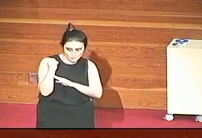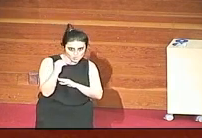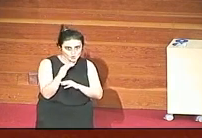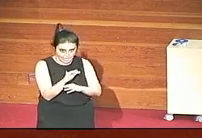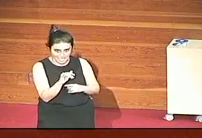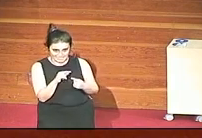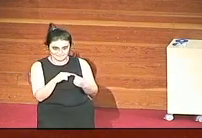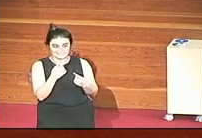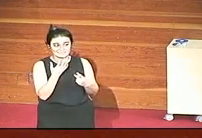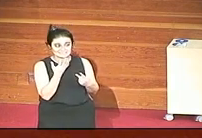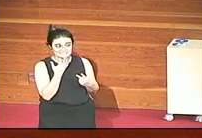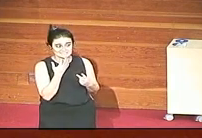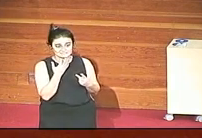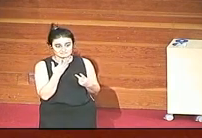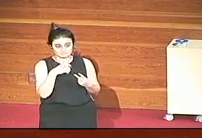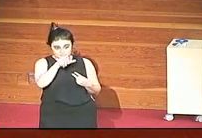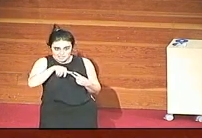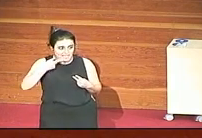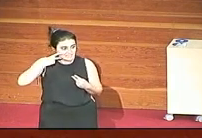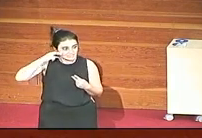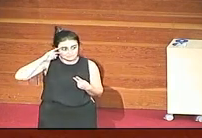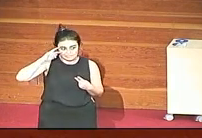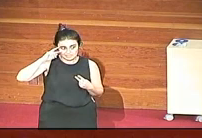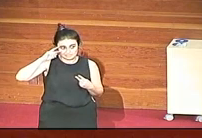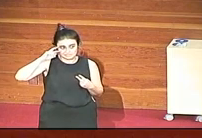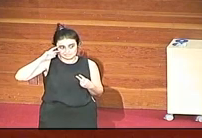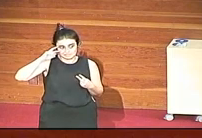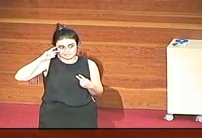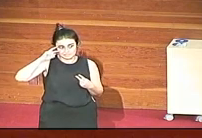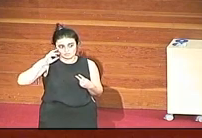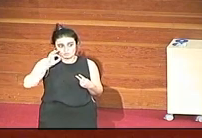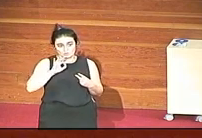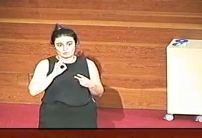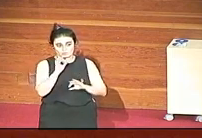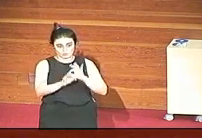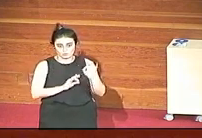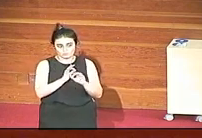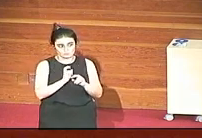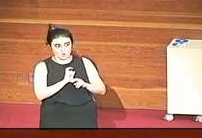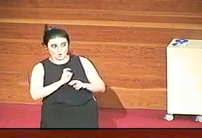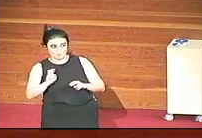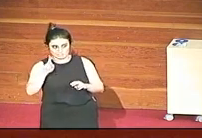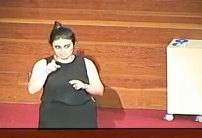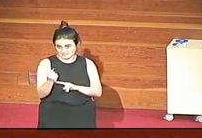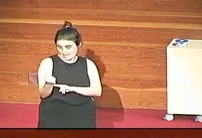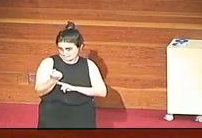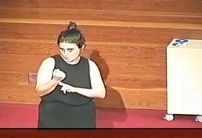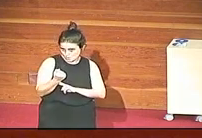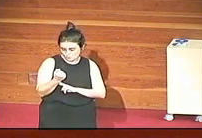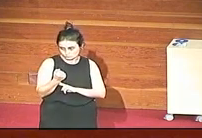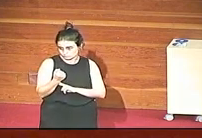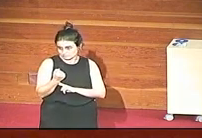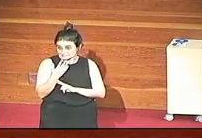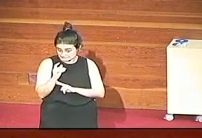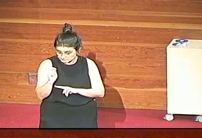de de expertos y de otras organizaciones que les apoyen y que se hagan eco pues